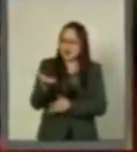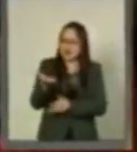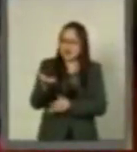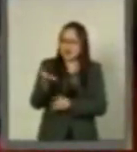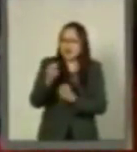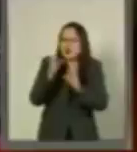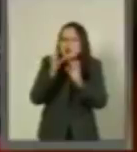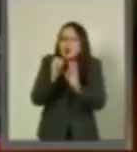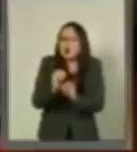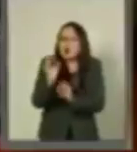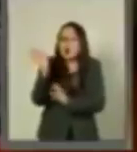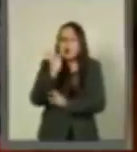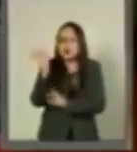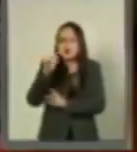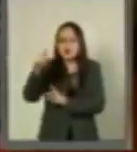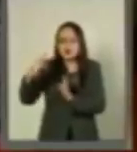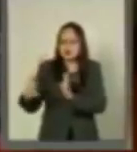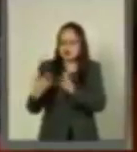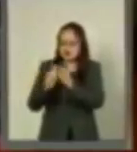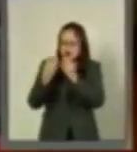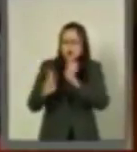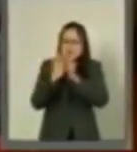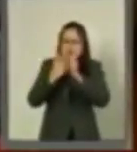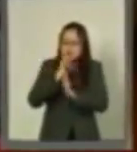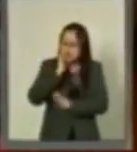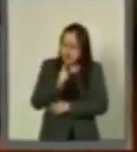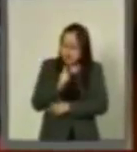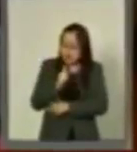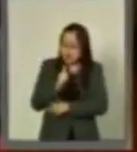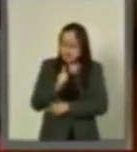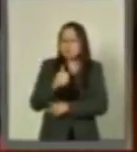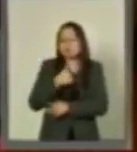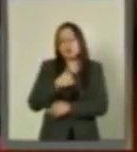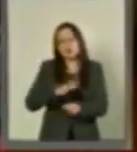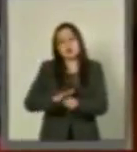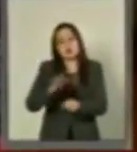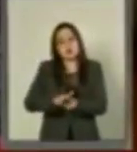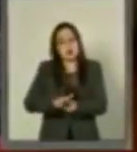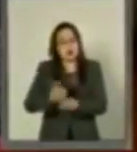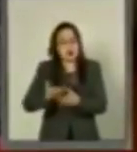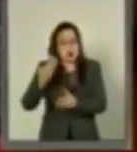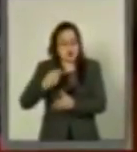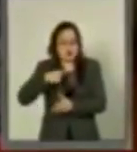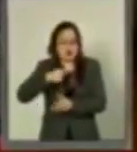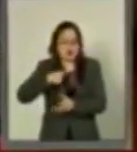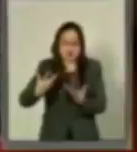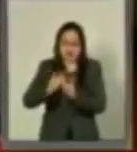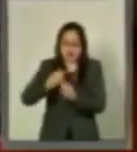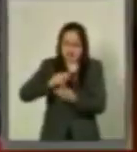no participaba. Le puedo asegurar, porque además lo hemos comentado, que sí.